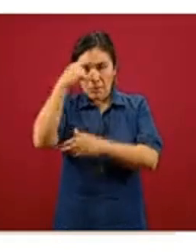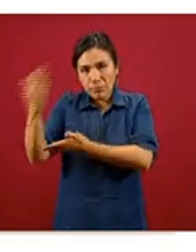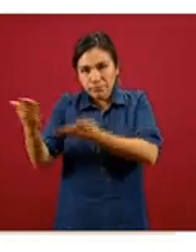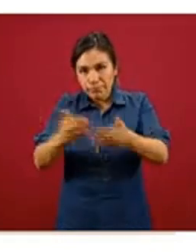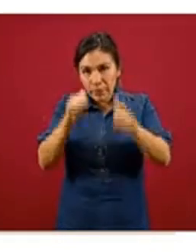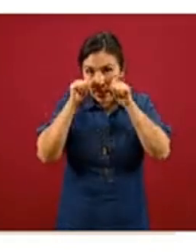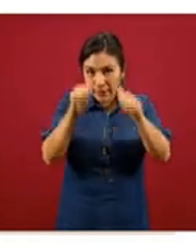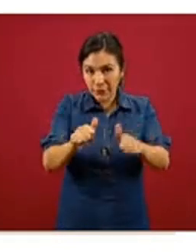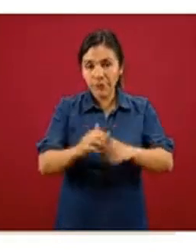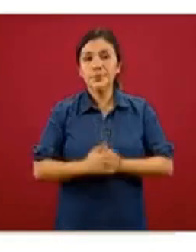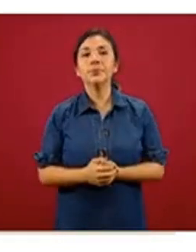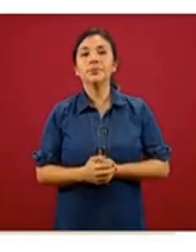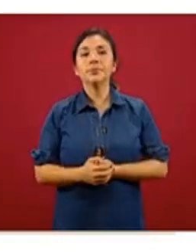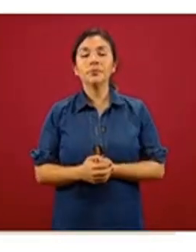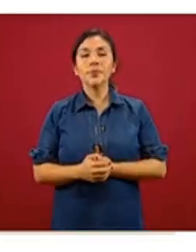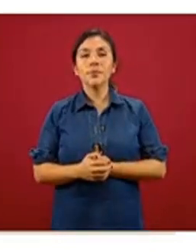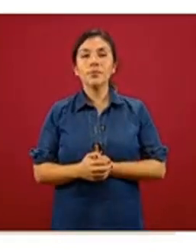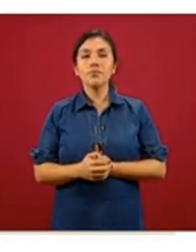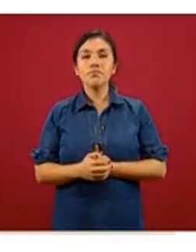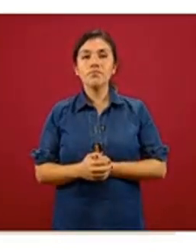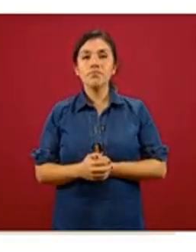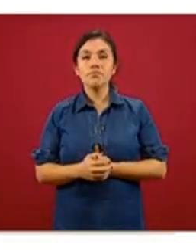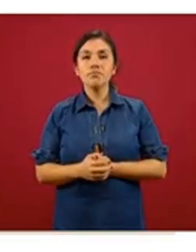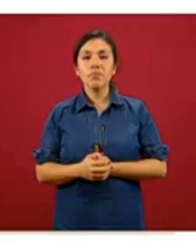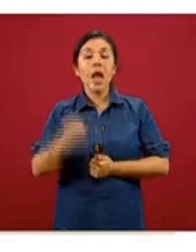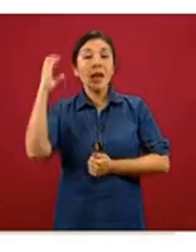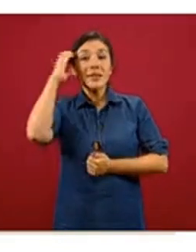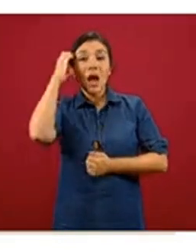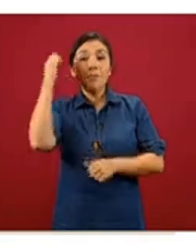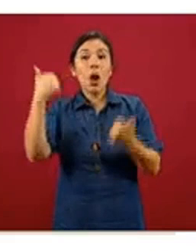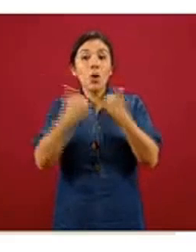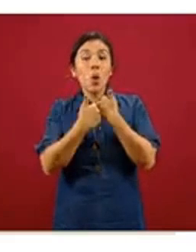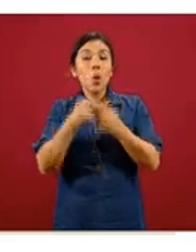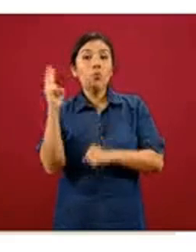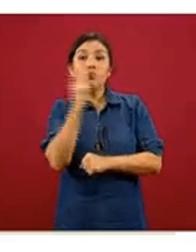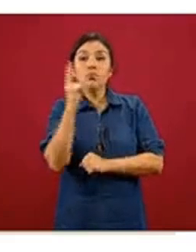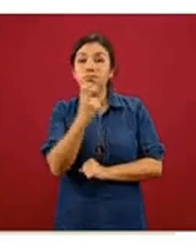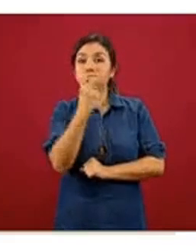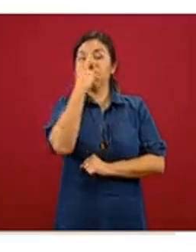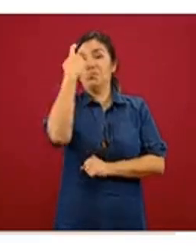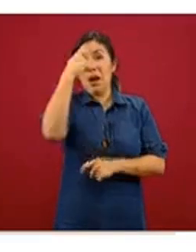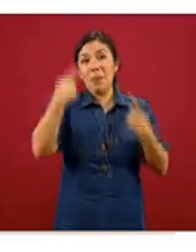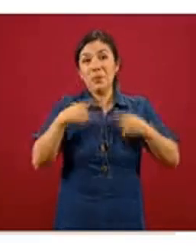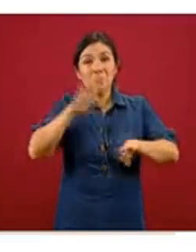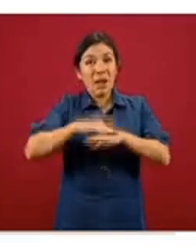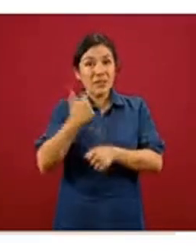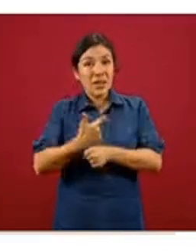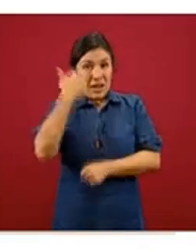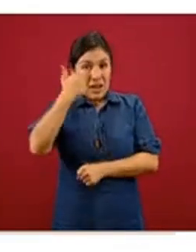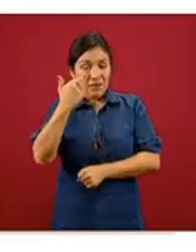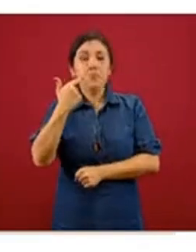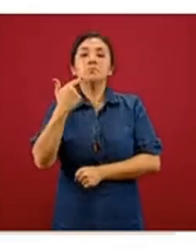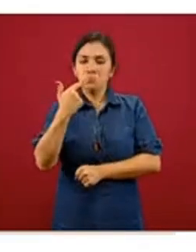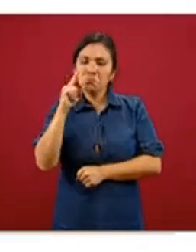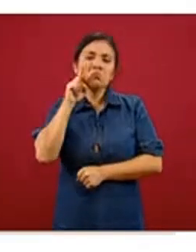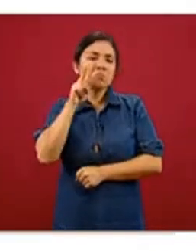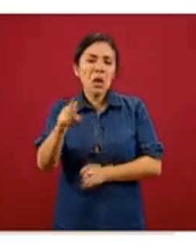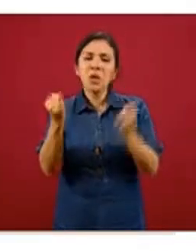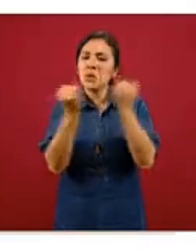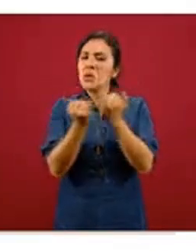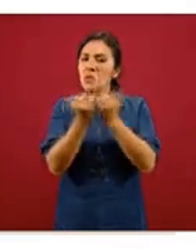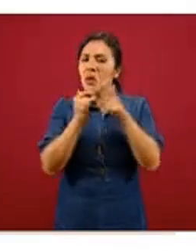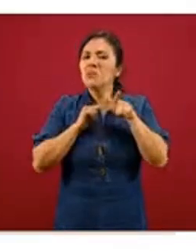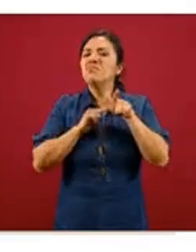de camas. Veamos ahora las de camas con ventilador para pacientes críticos. Aquí también se continúa,